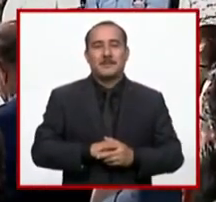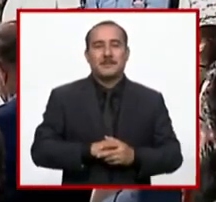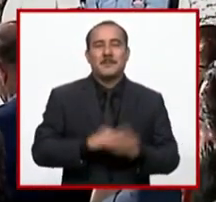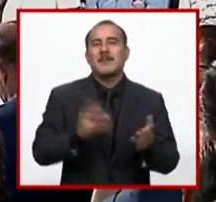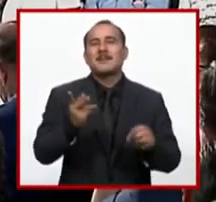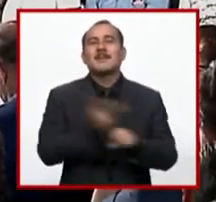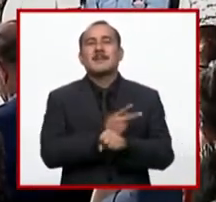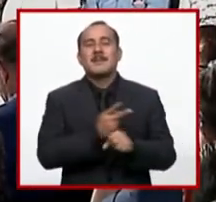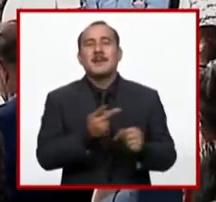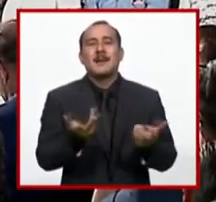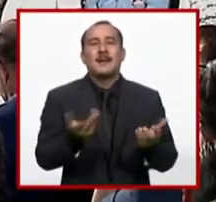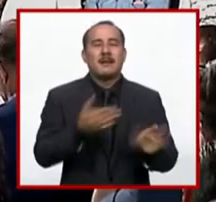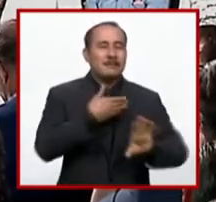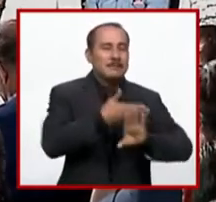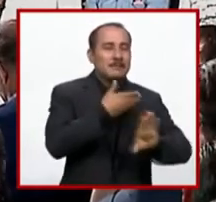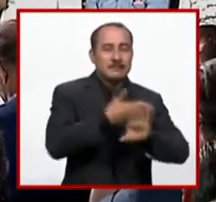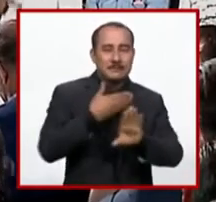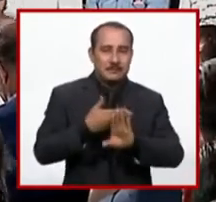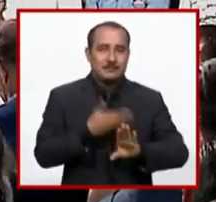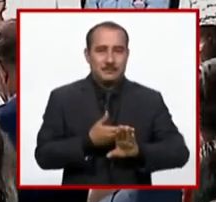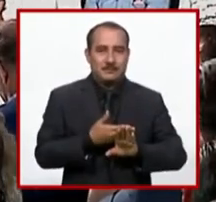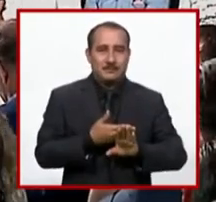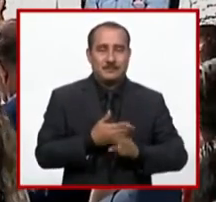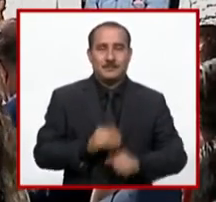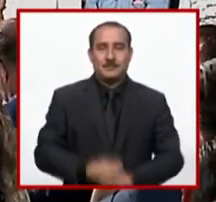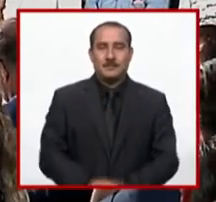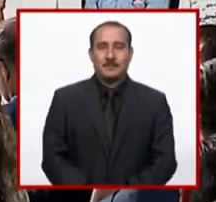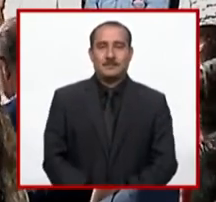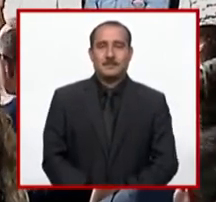tipo de violaciones a derechos de las mujeres.